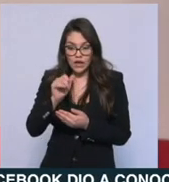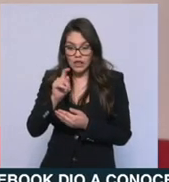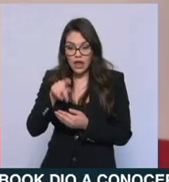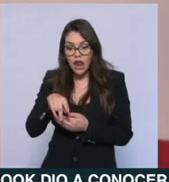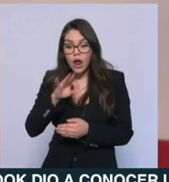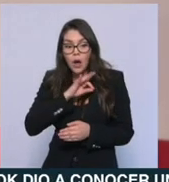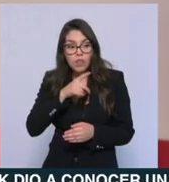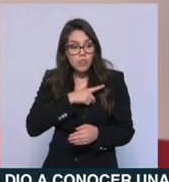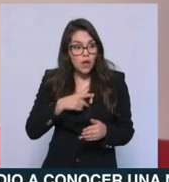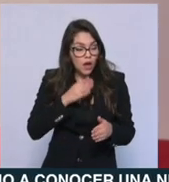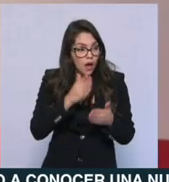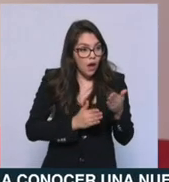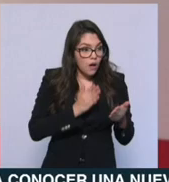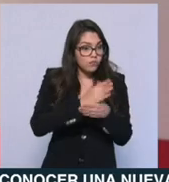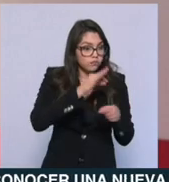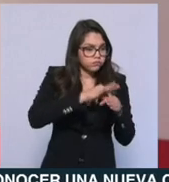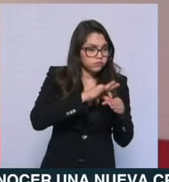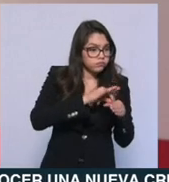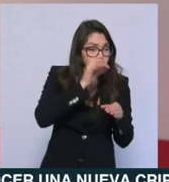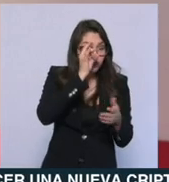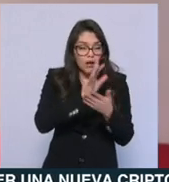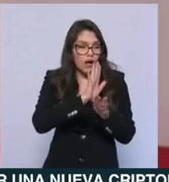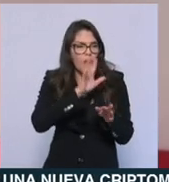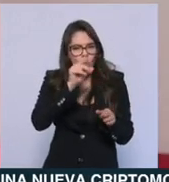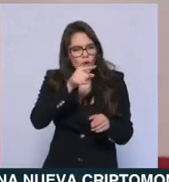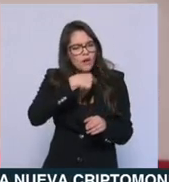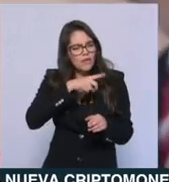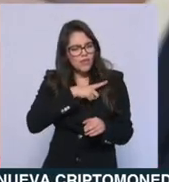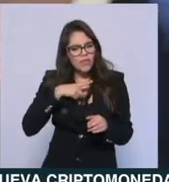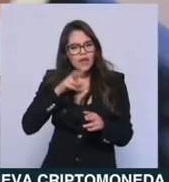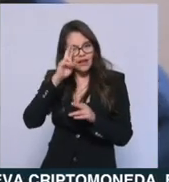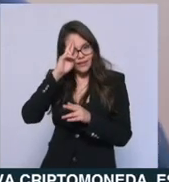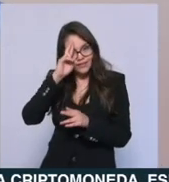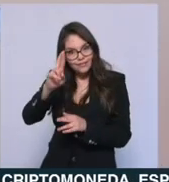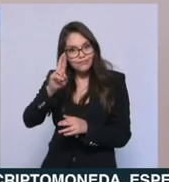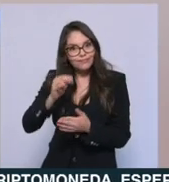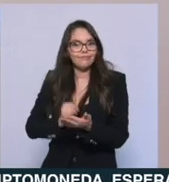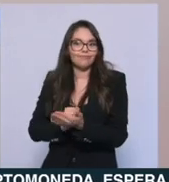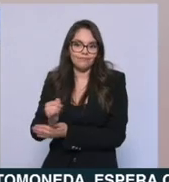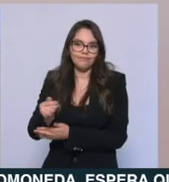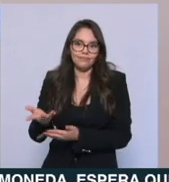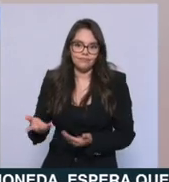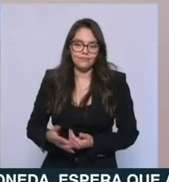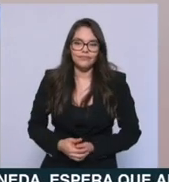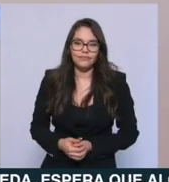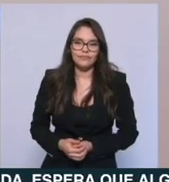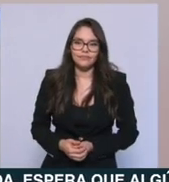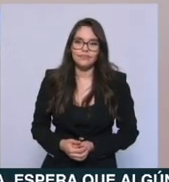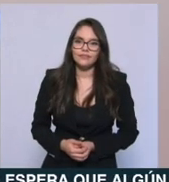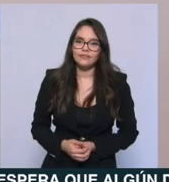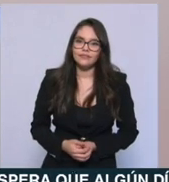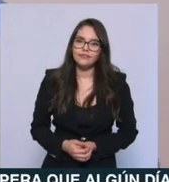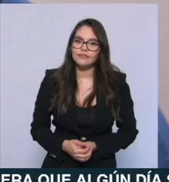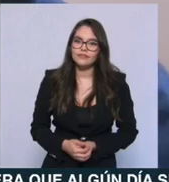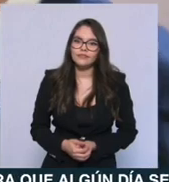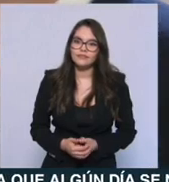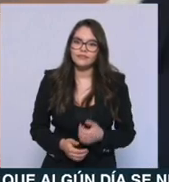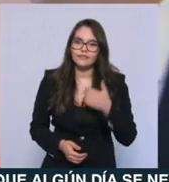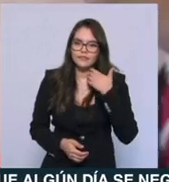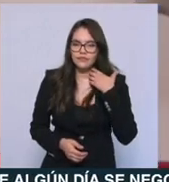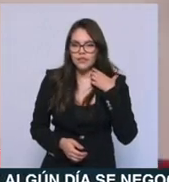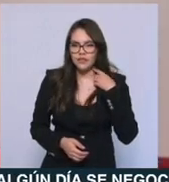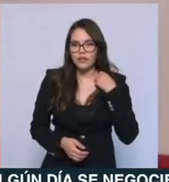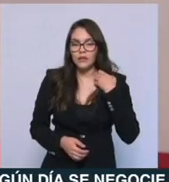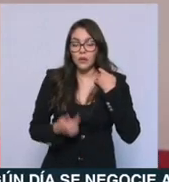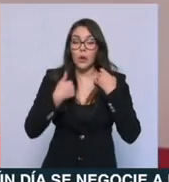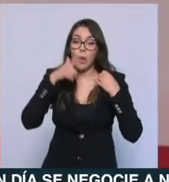decidir, sino que esta decisión pueda ser reconocida y respetada? Es que eso sucederá. ¿Y ¿Cuánto tiempo falta? Bueno, ya lo veremos, yo